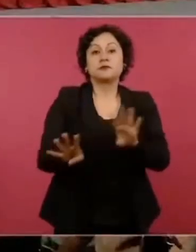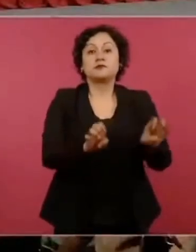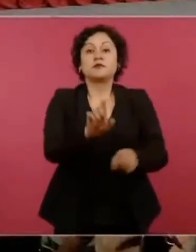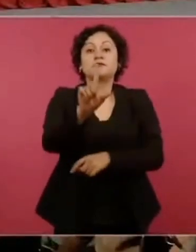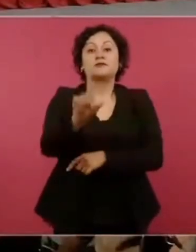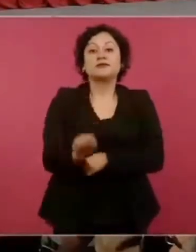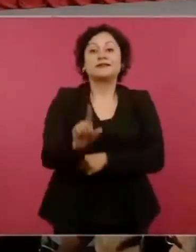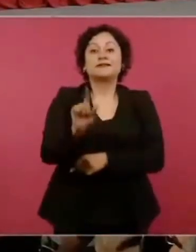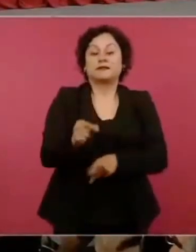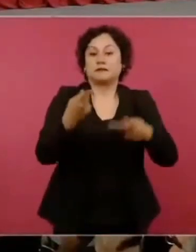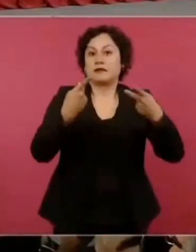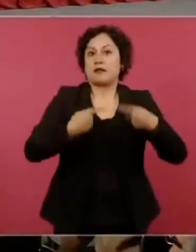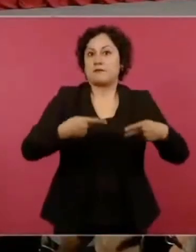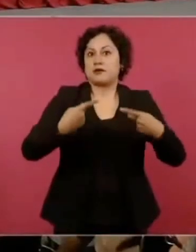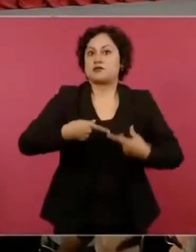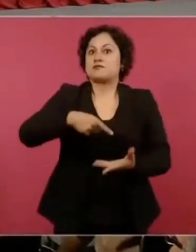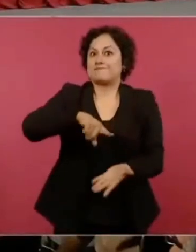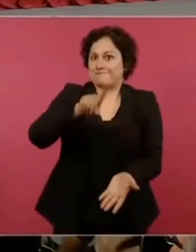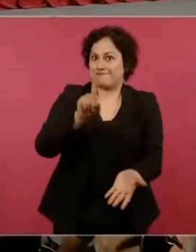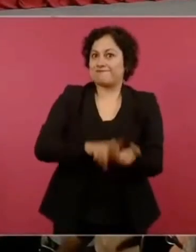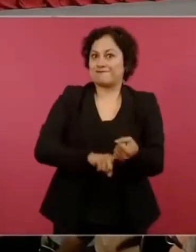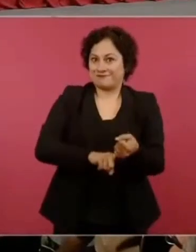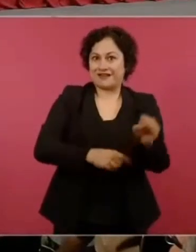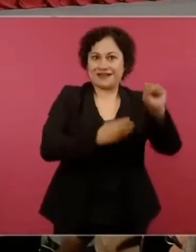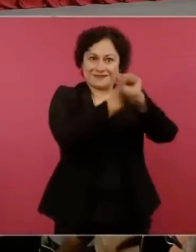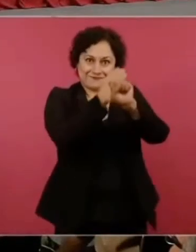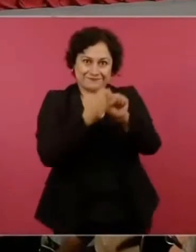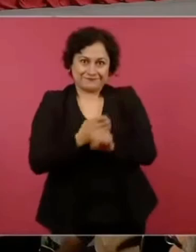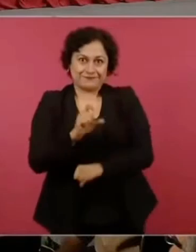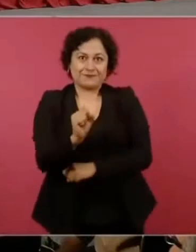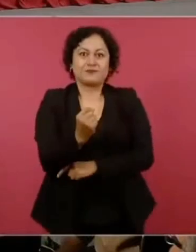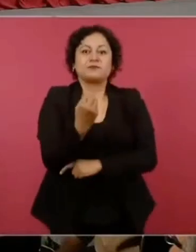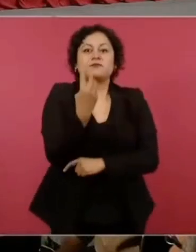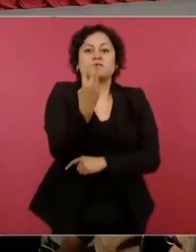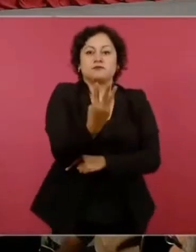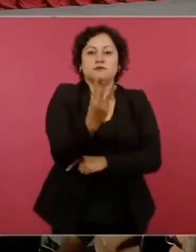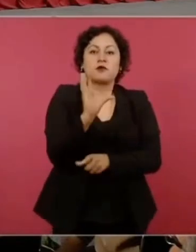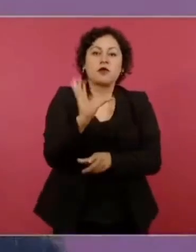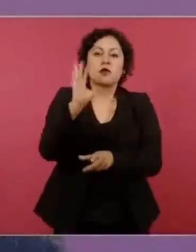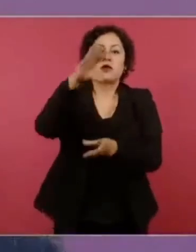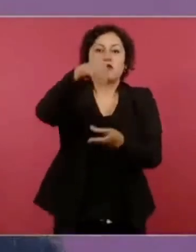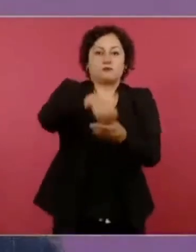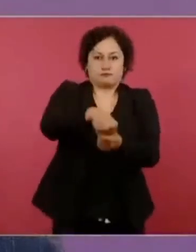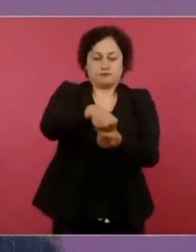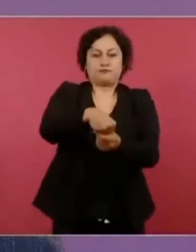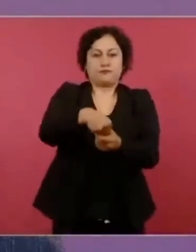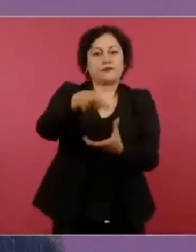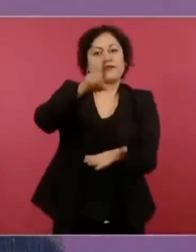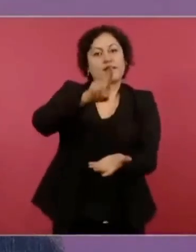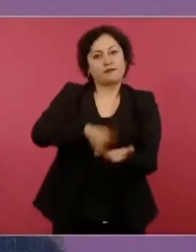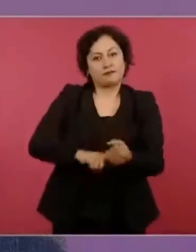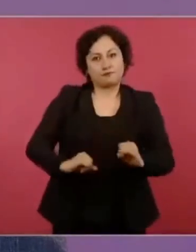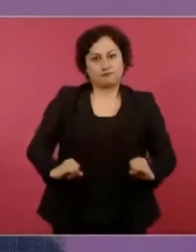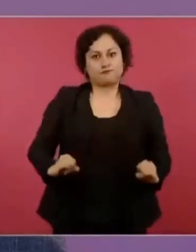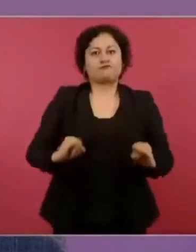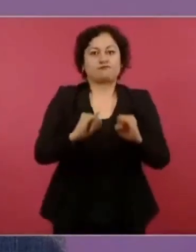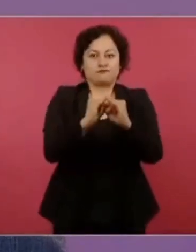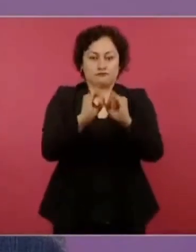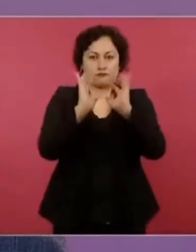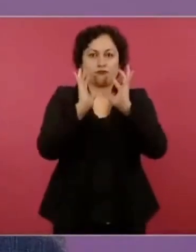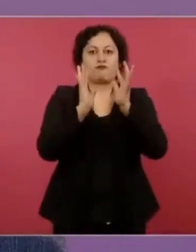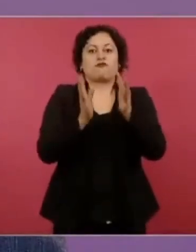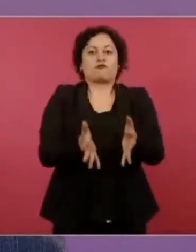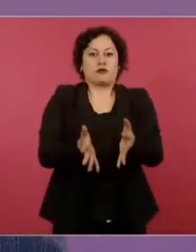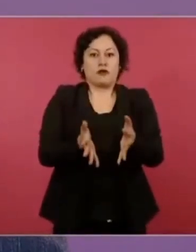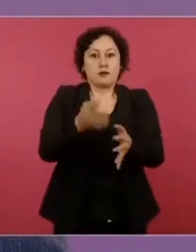53.244.970 habitantes en esos 23 estados que forman parte de este instituto y que está